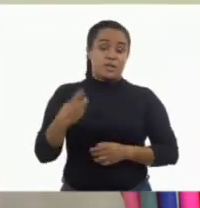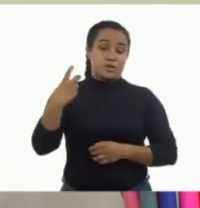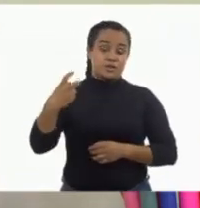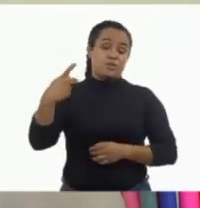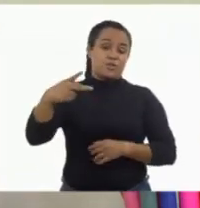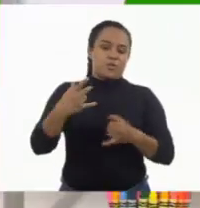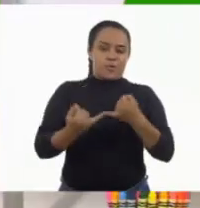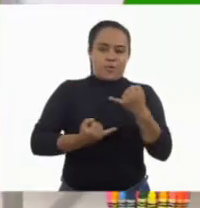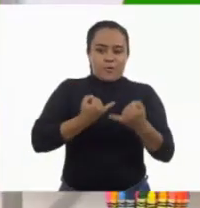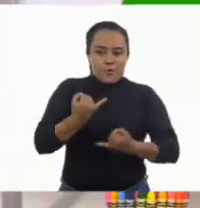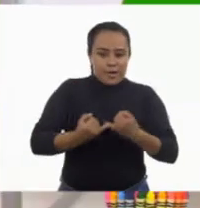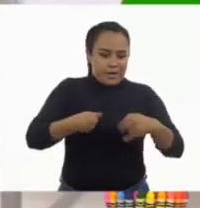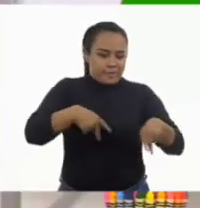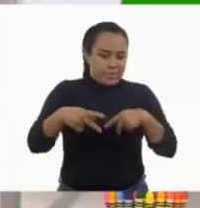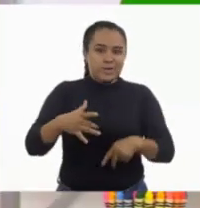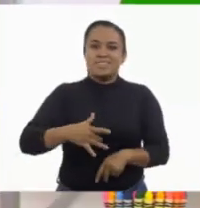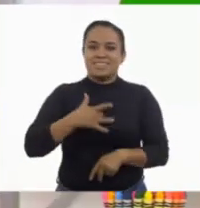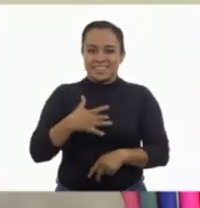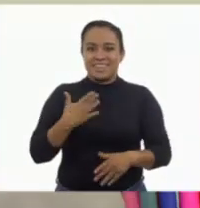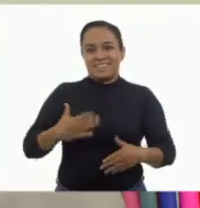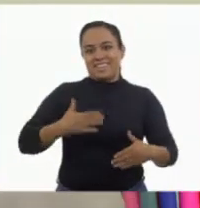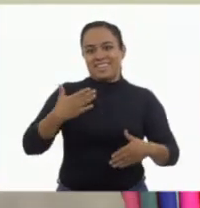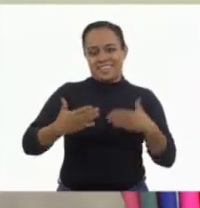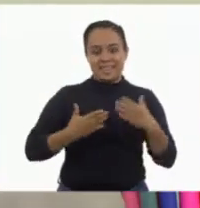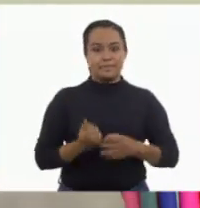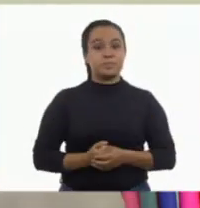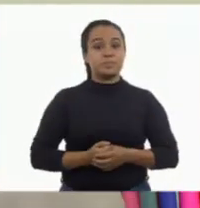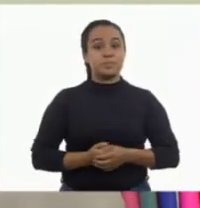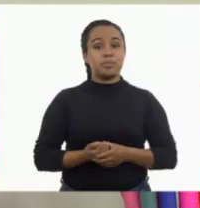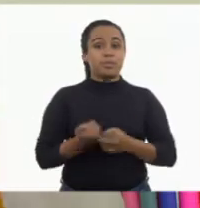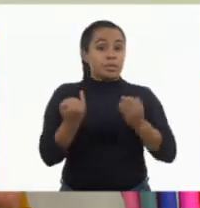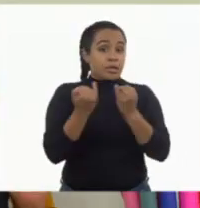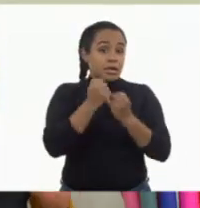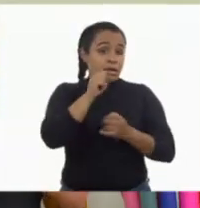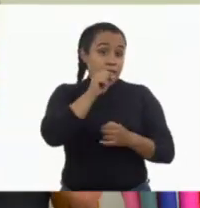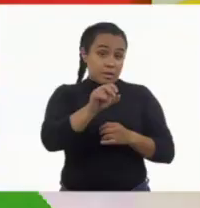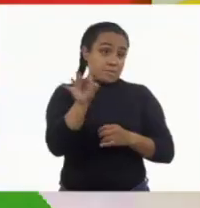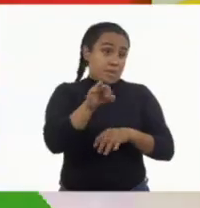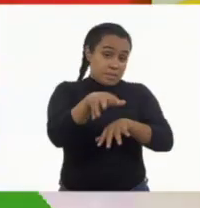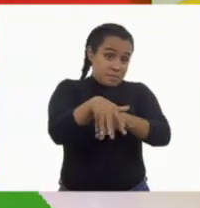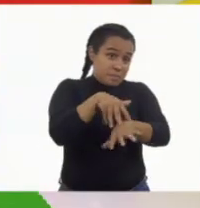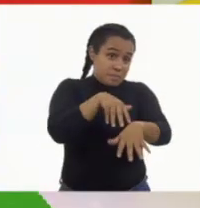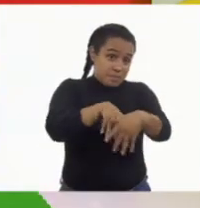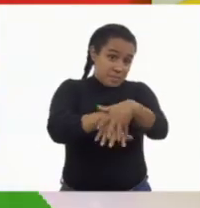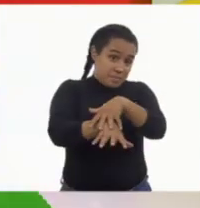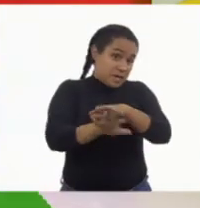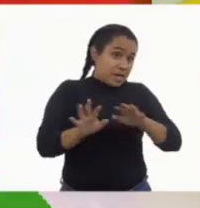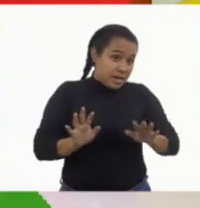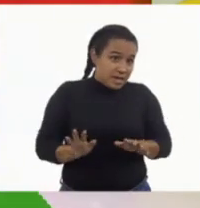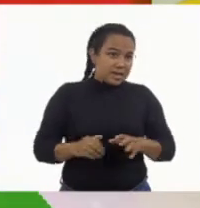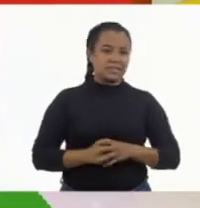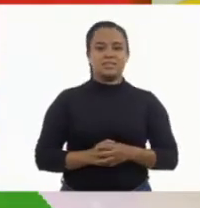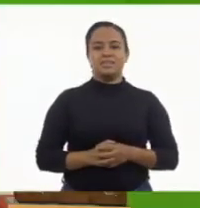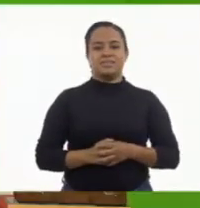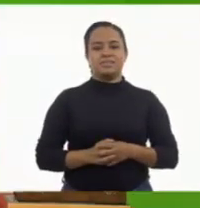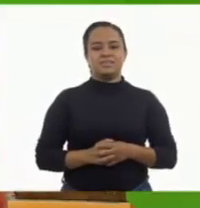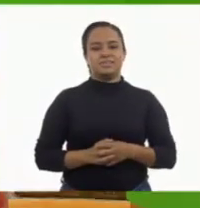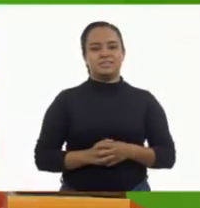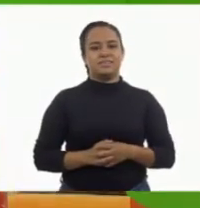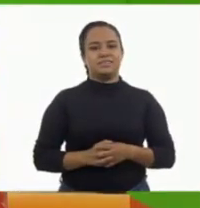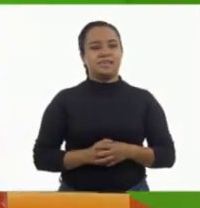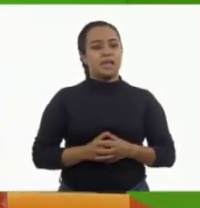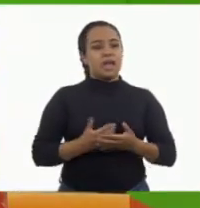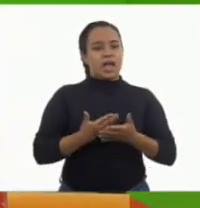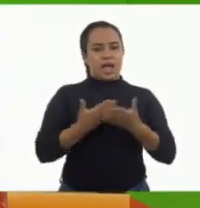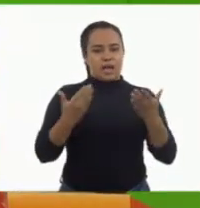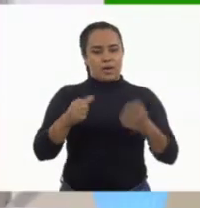de jugar fútbol para él. También la podrían sentir en los pies, ¿no? Por ejemplo. Sí. Vamos a